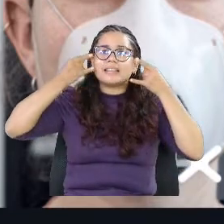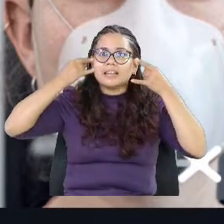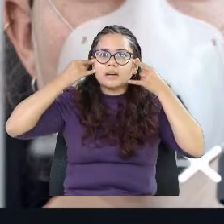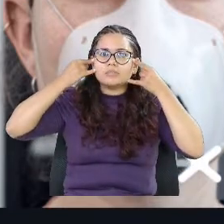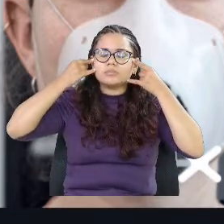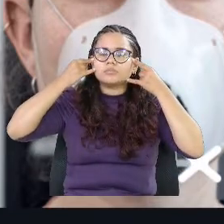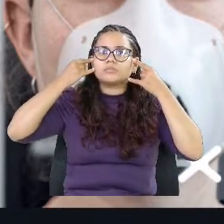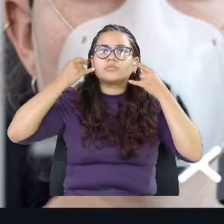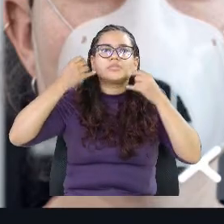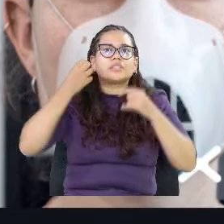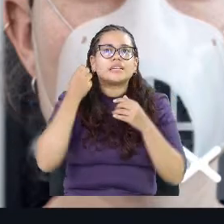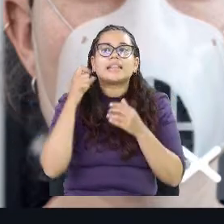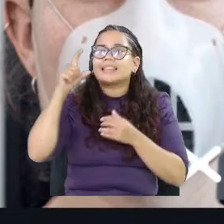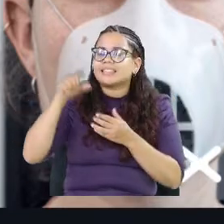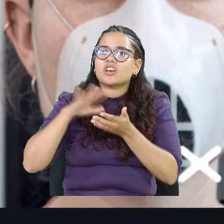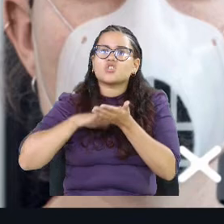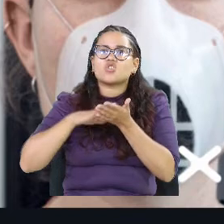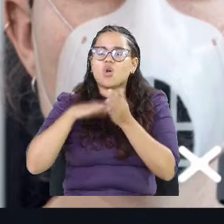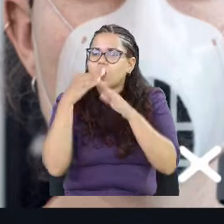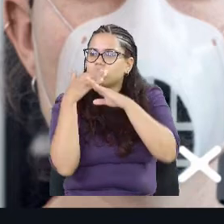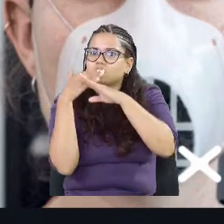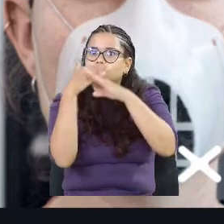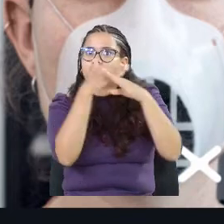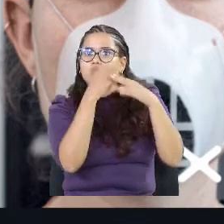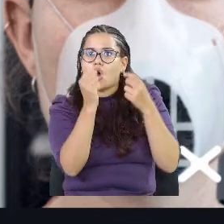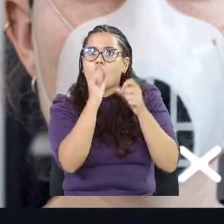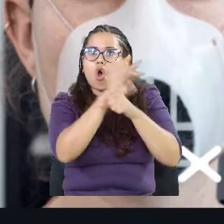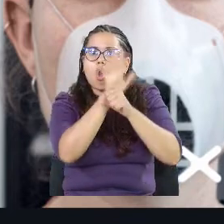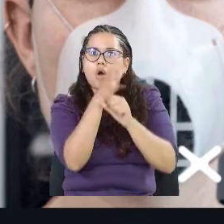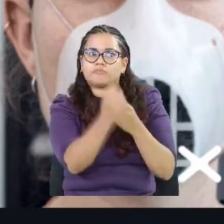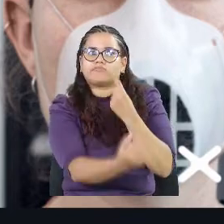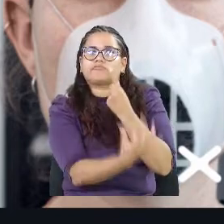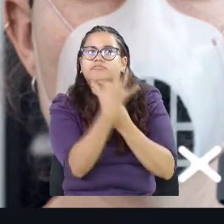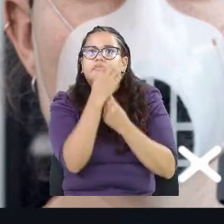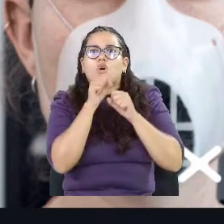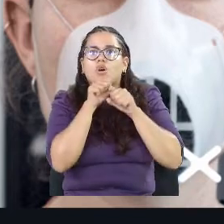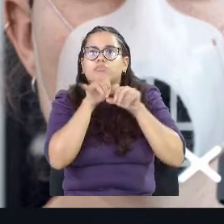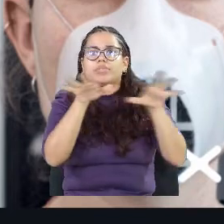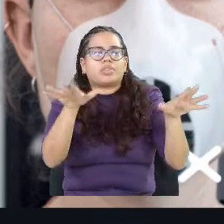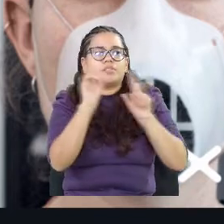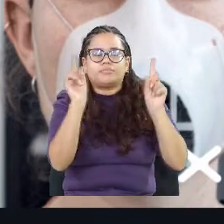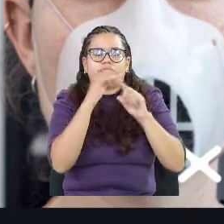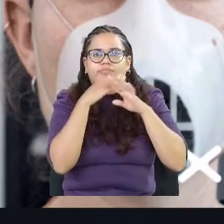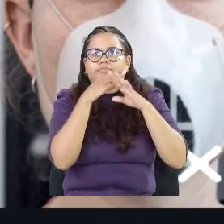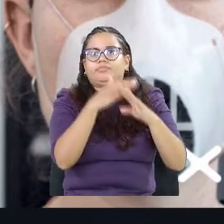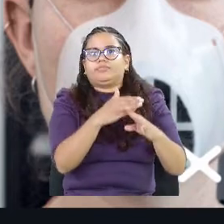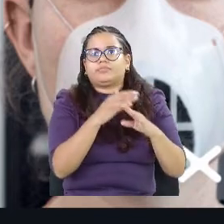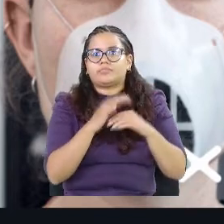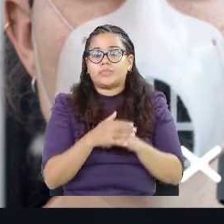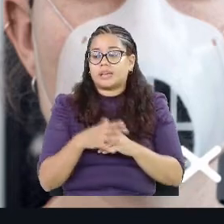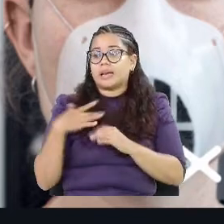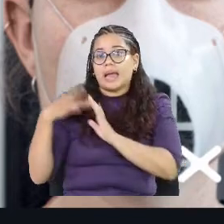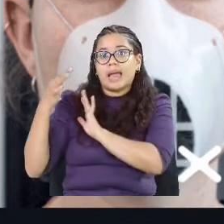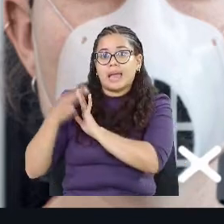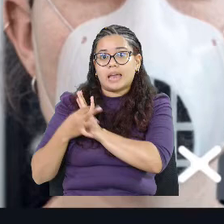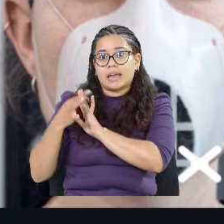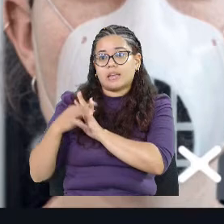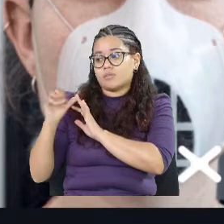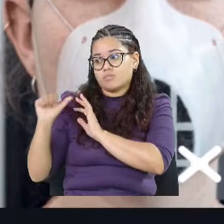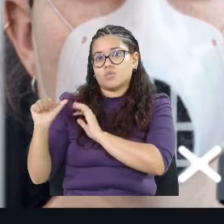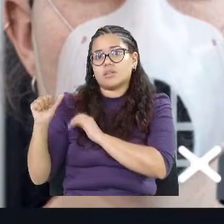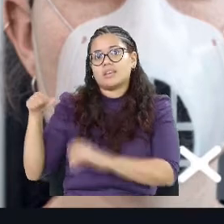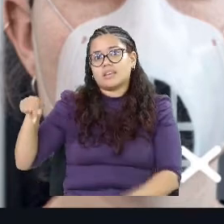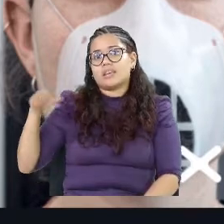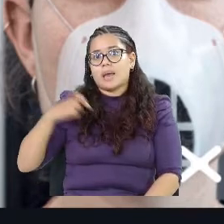llamémoslas, soluciones para evitar que el virus se propagara. Mi esposa, ella de profesión